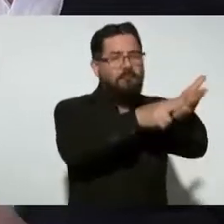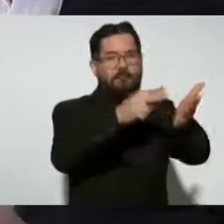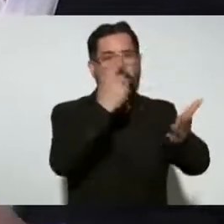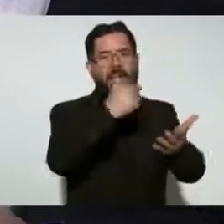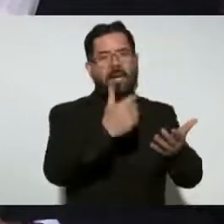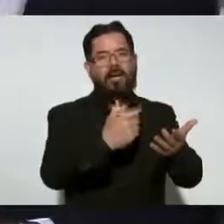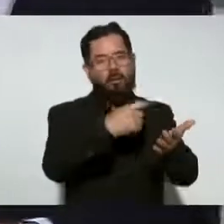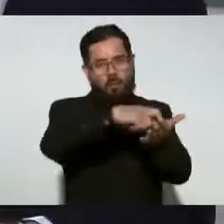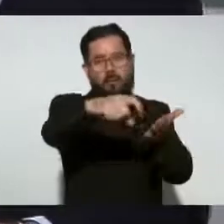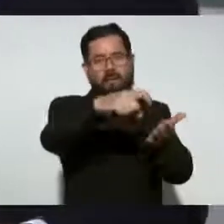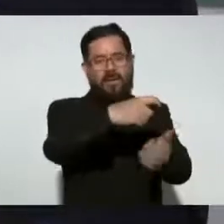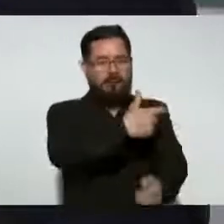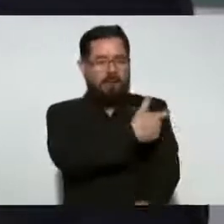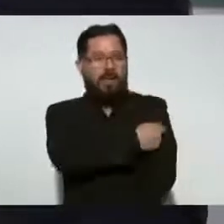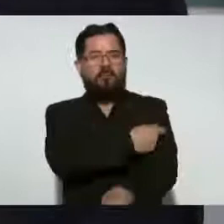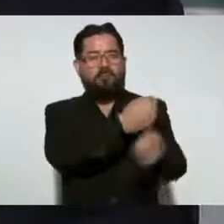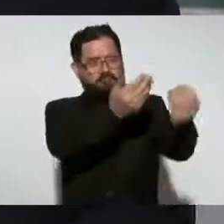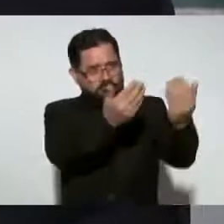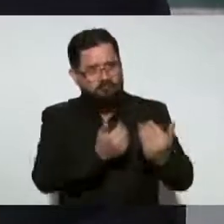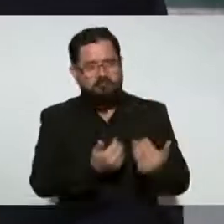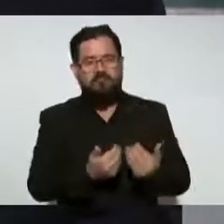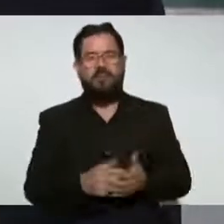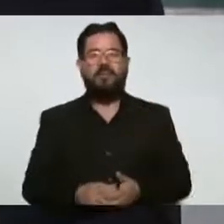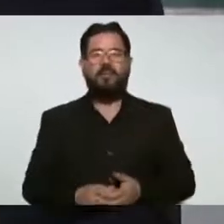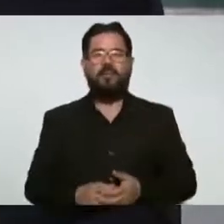Tan es así que